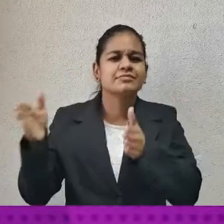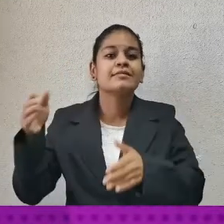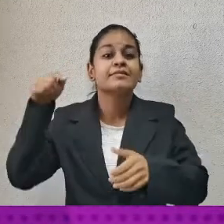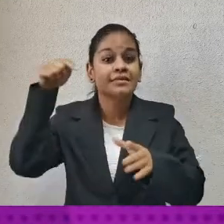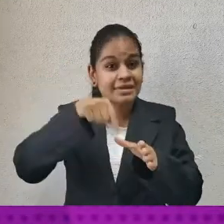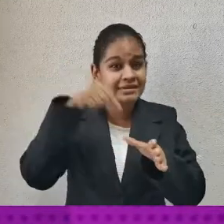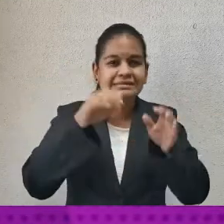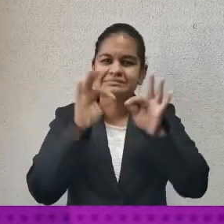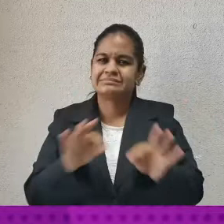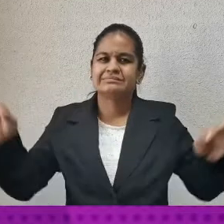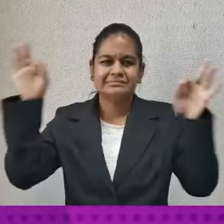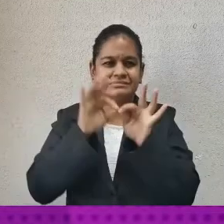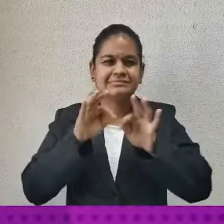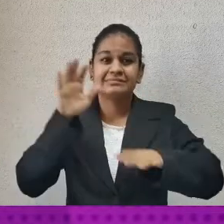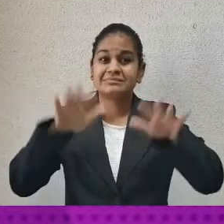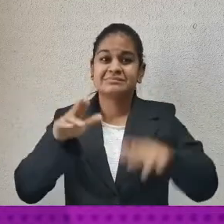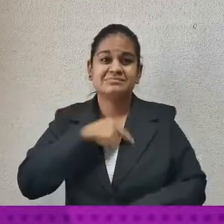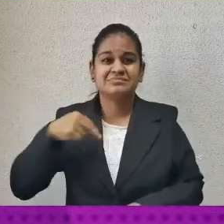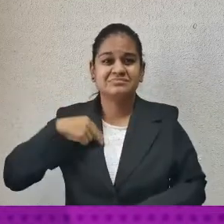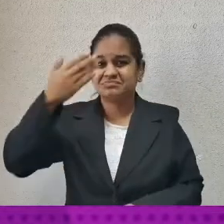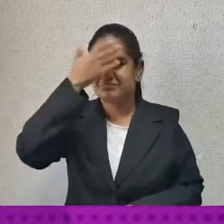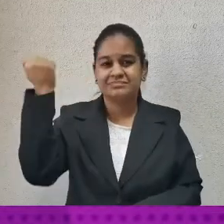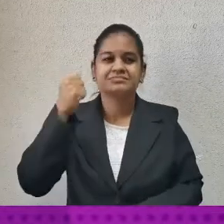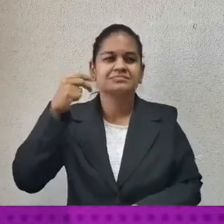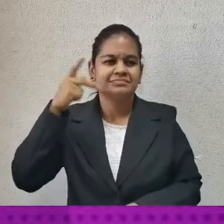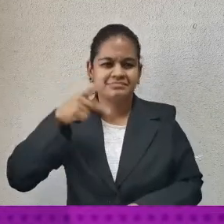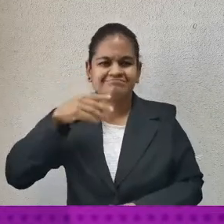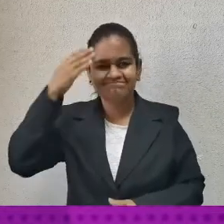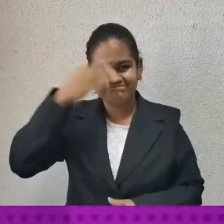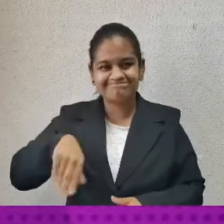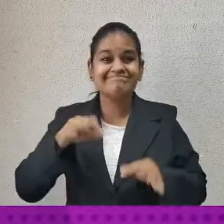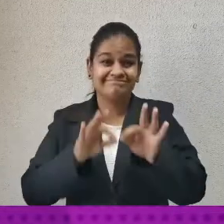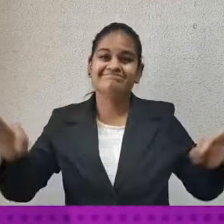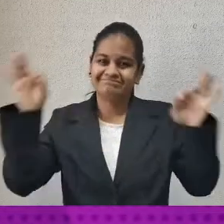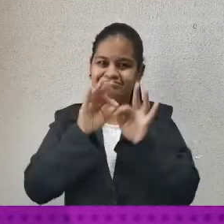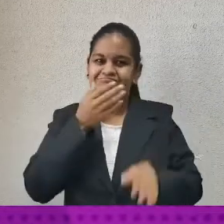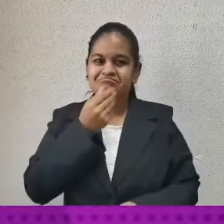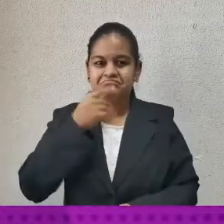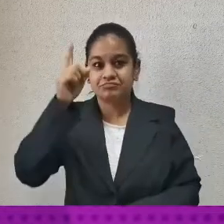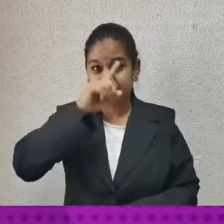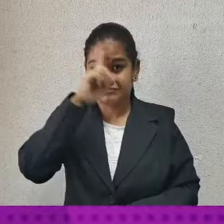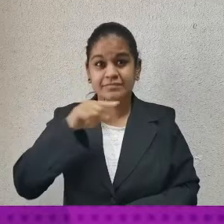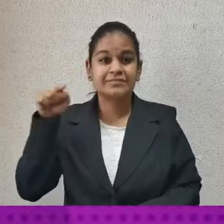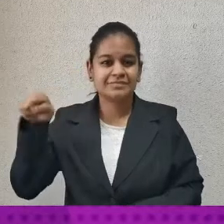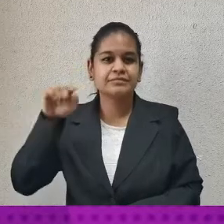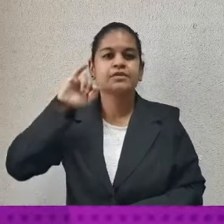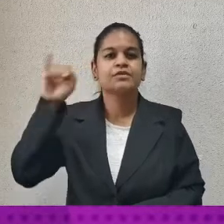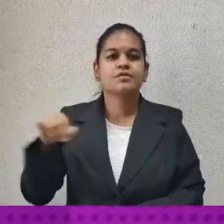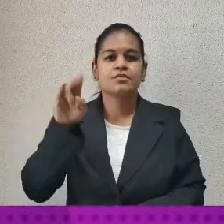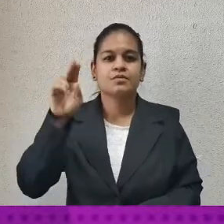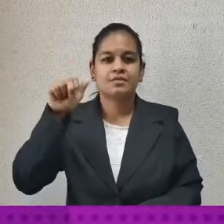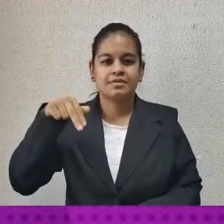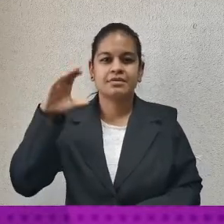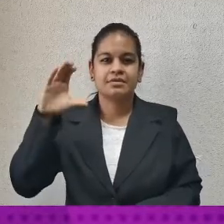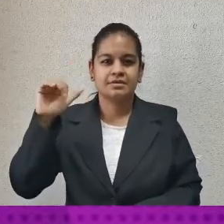una repercusión muy importante en materia legal. Y qué mejor que platicarlo aquí con el consejero Juan Carlos Cisneros Ruiz.